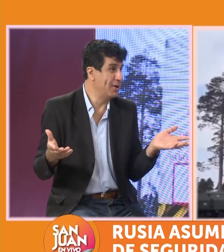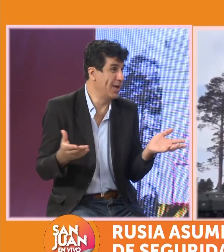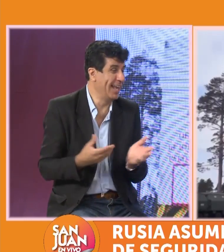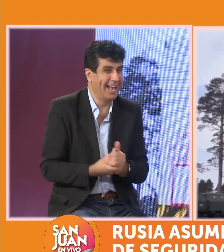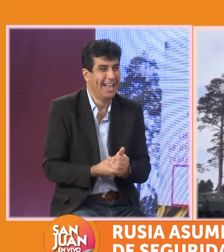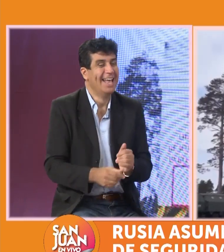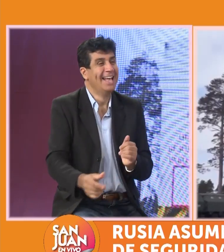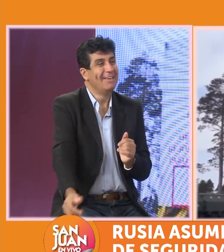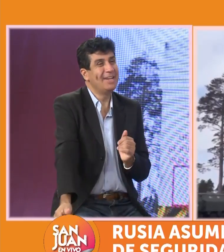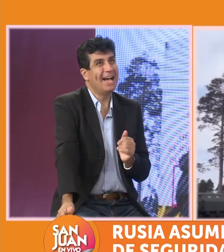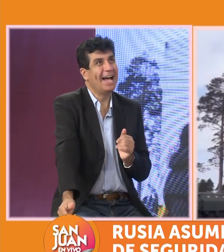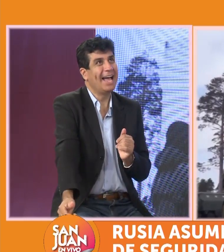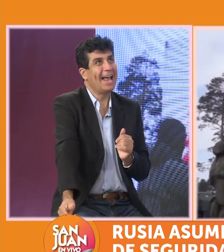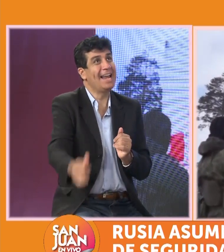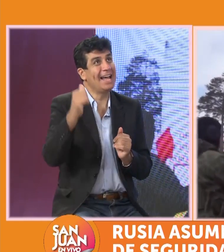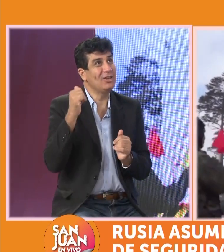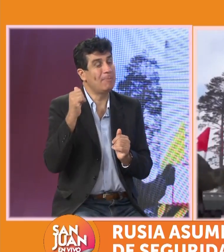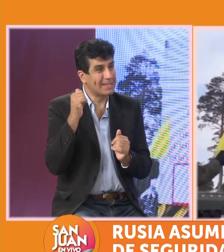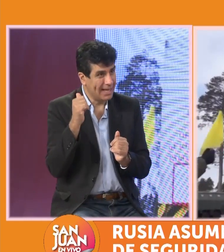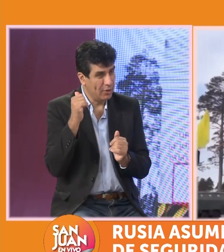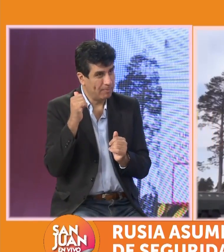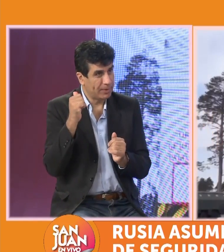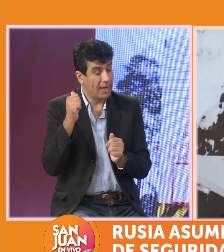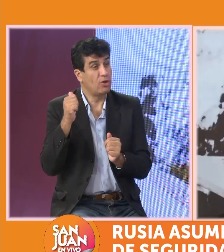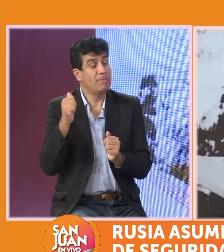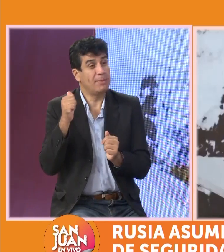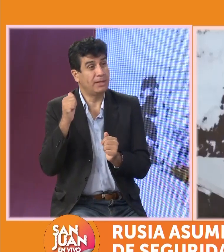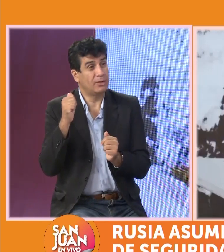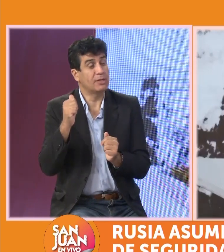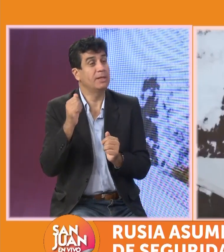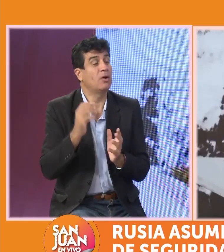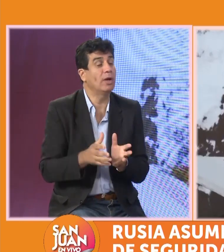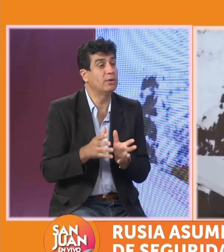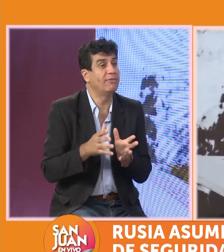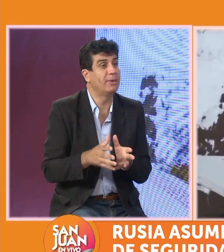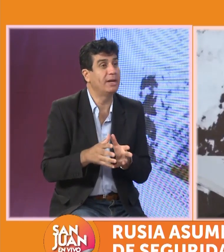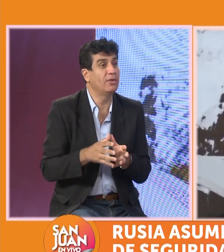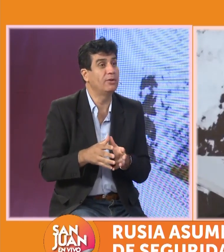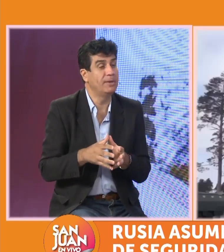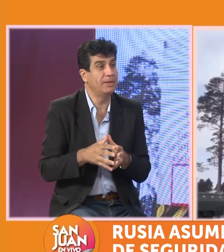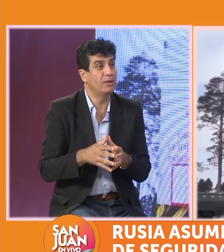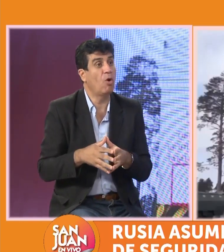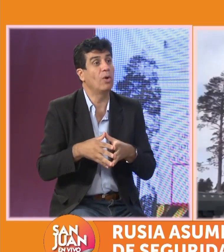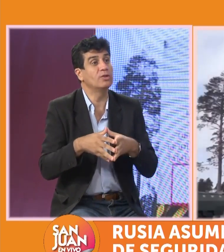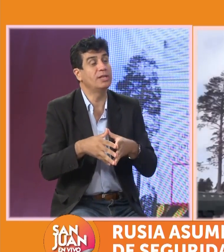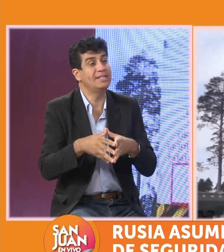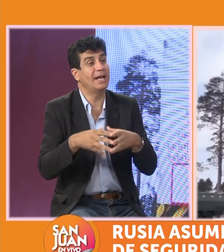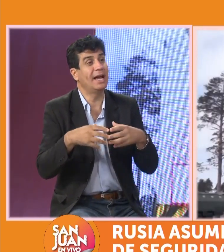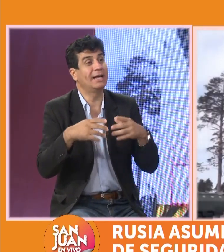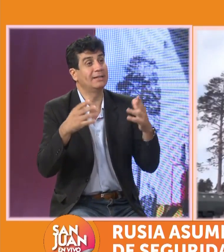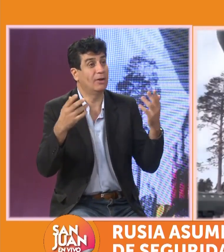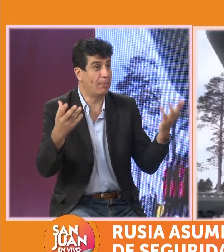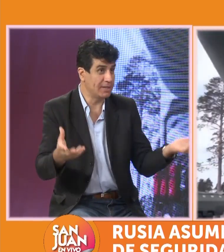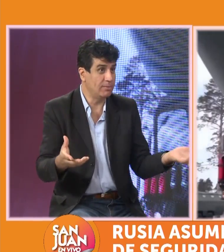Claro. Mirá, el año pasado, en 2022, el 24 de febrero de 2022, cuando se inicia